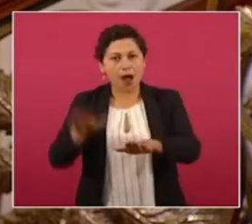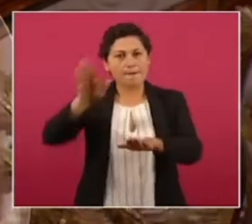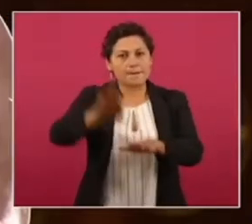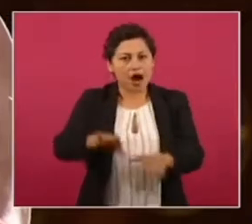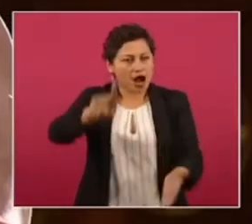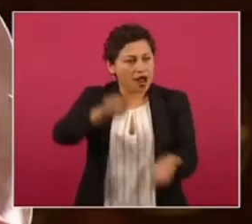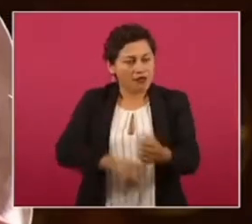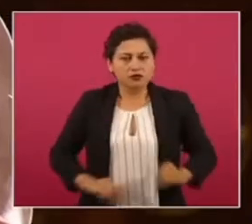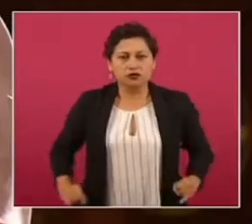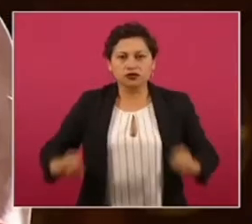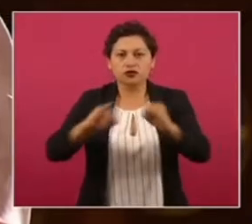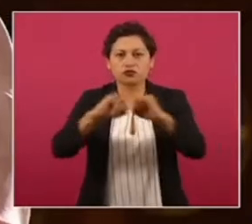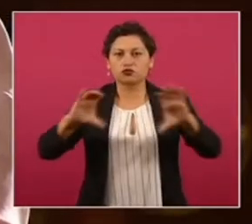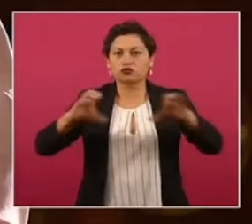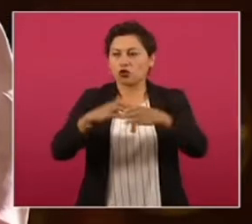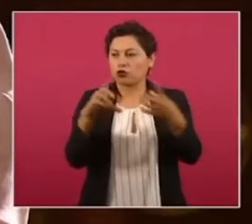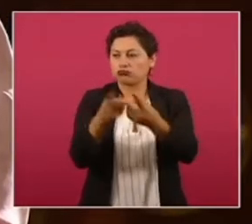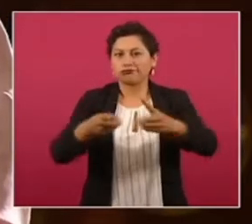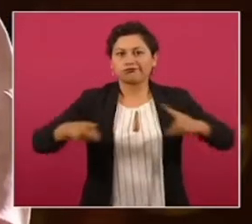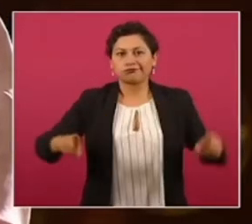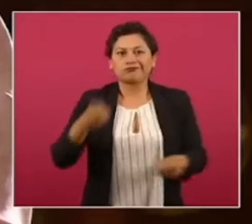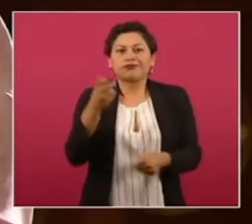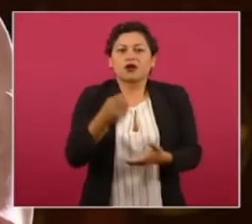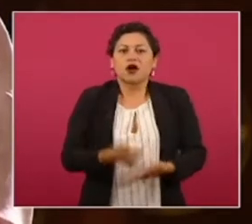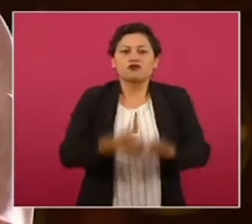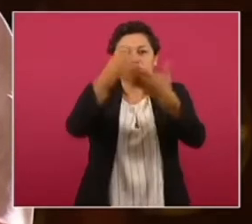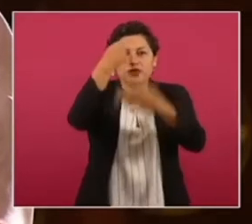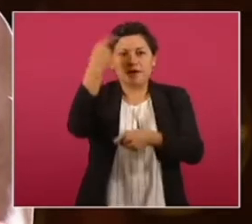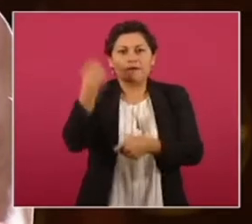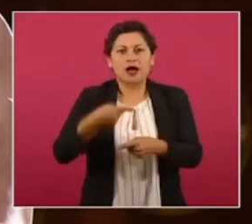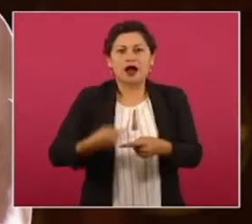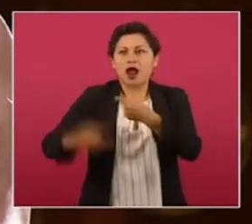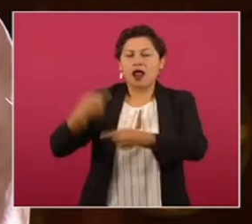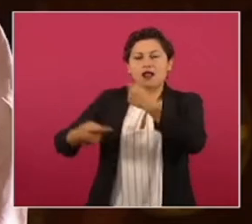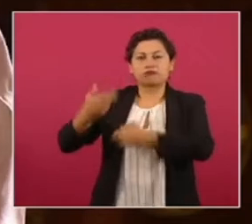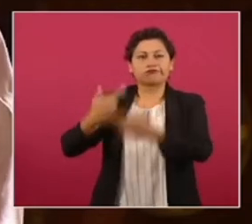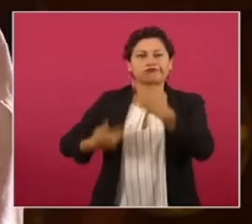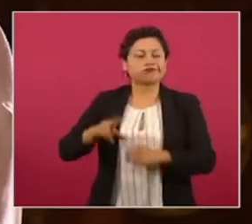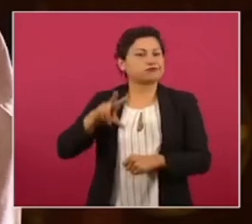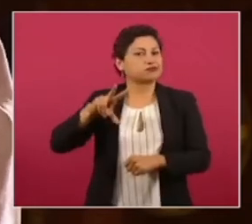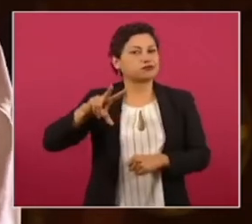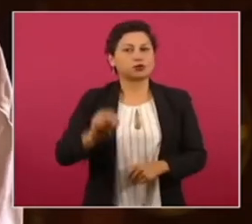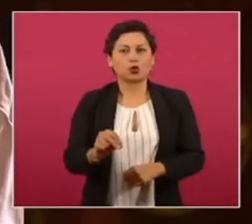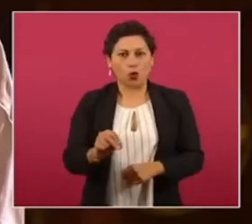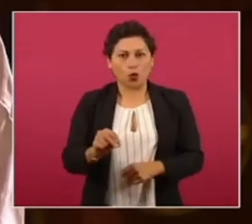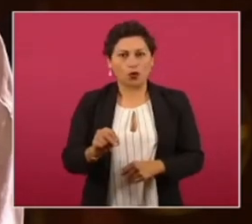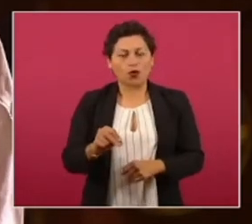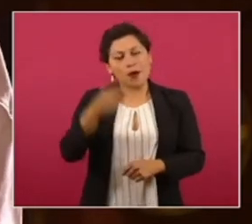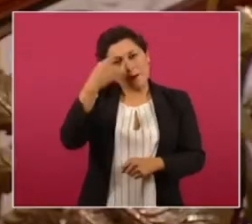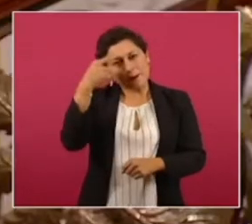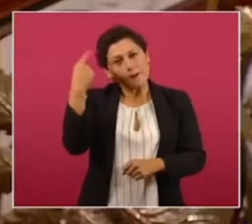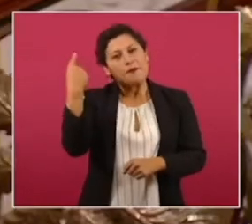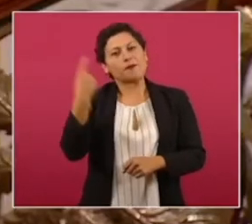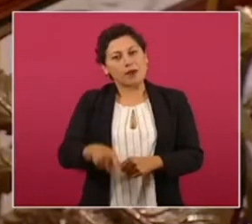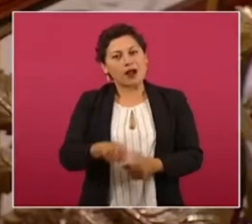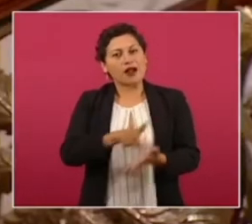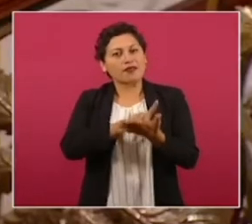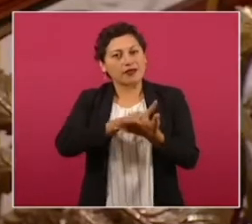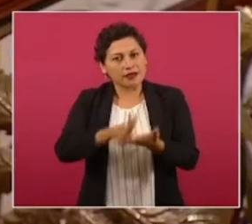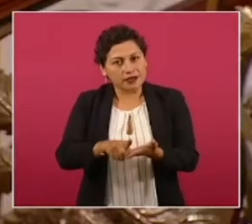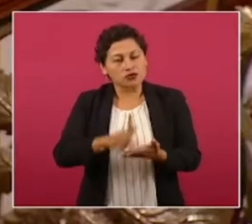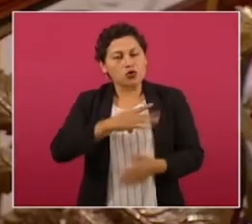instituciones, pasos que garanticen no tener retrocesos en la progresividad de los derechos y la justicia